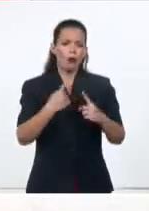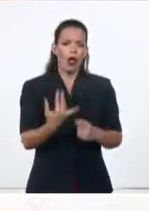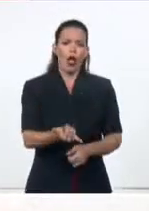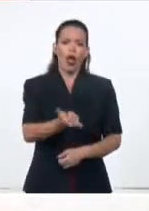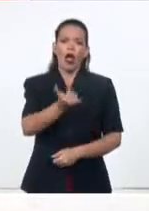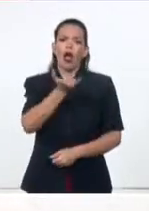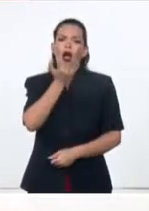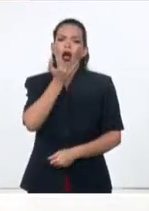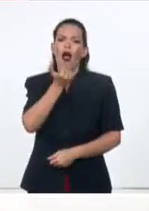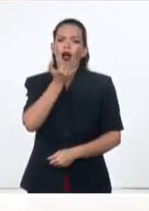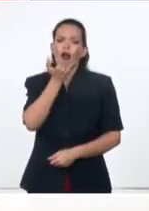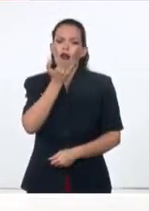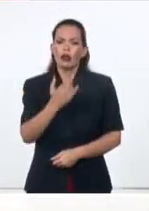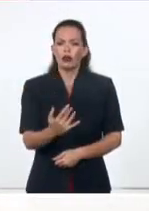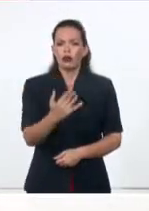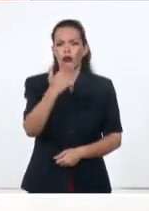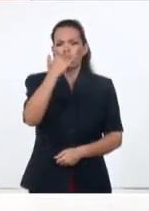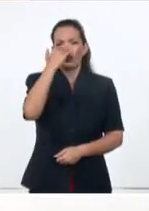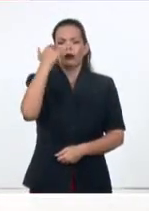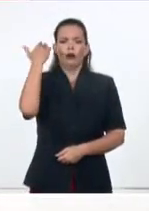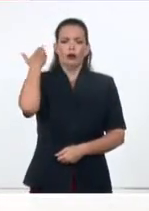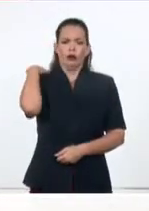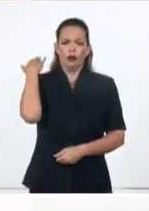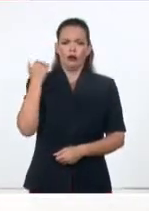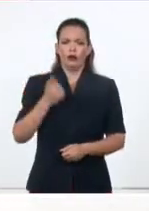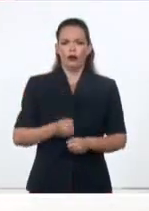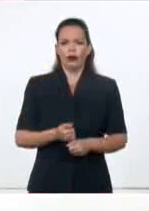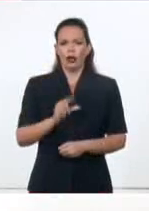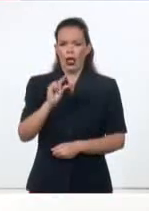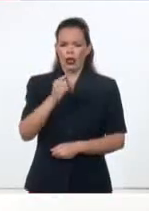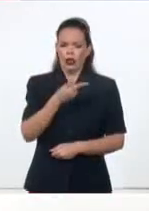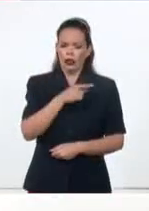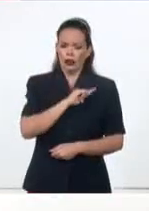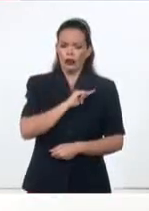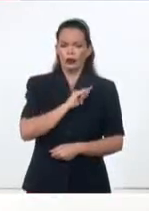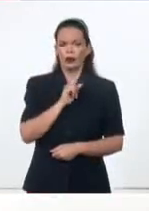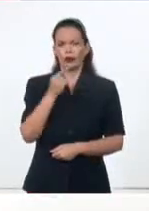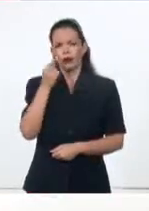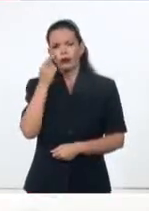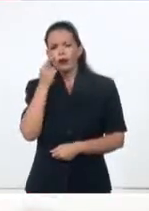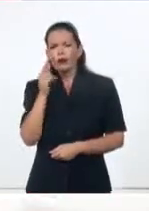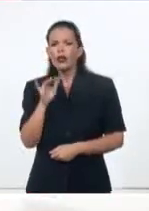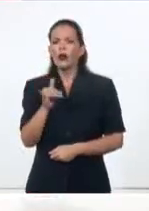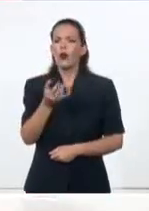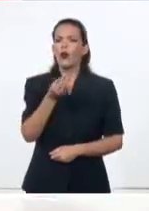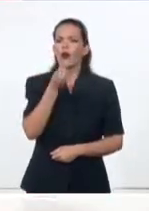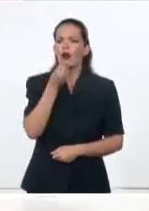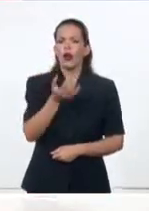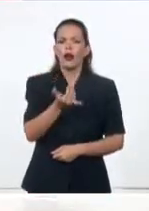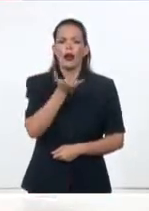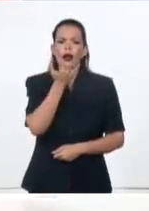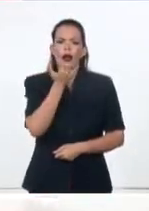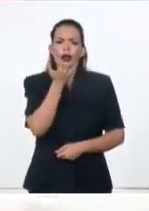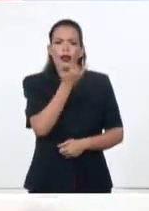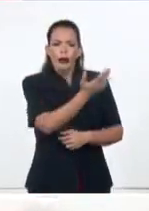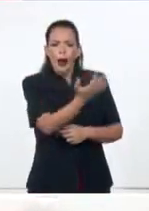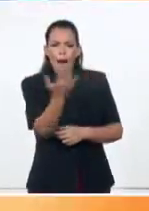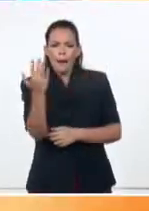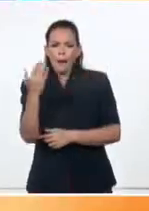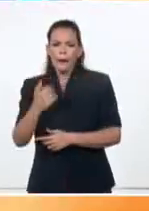que hace poco compartías algunas imágenes en redes sociales. ¿Qué dicen los especialistas del daño ambiental? ¿Puede cuantificarse ese daño,